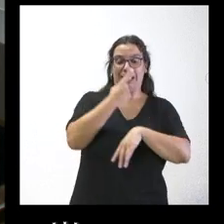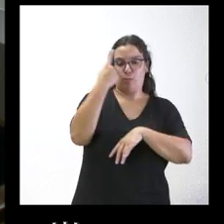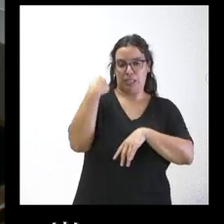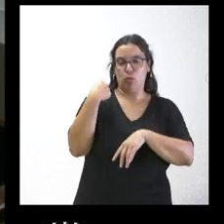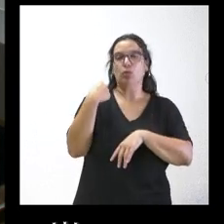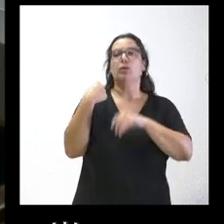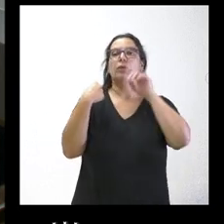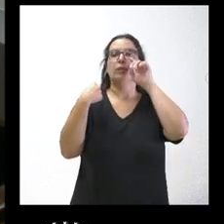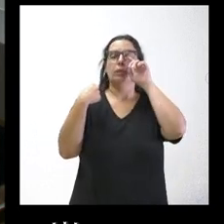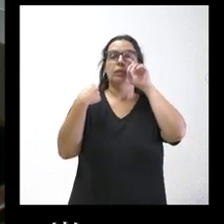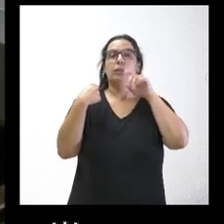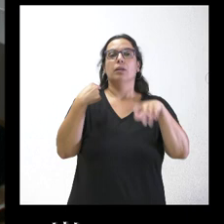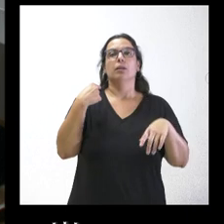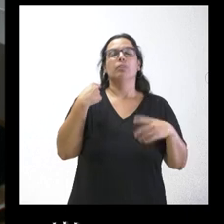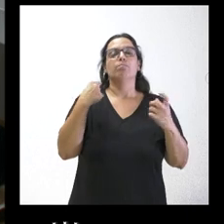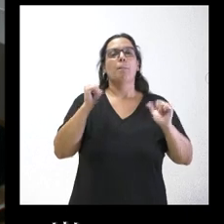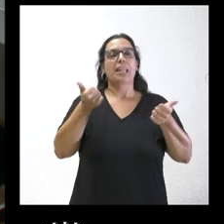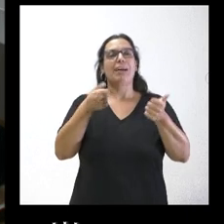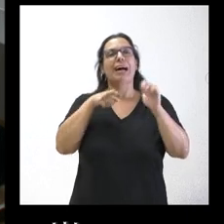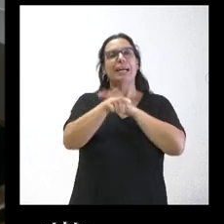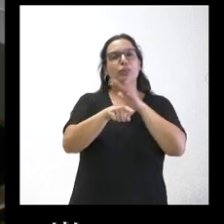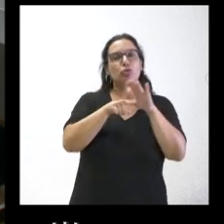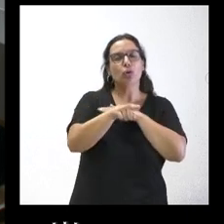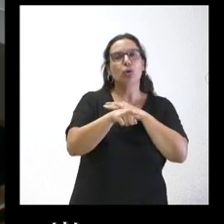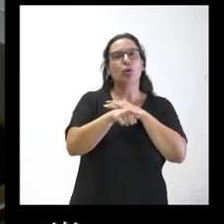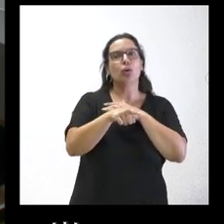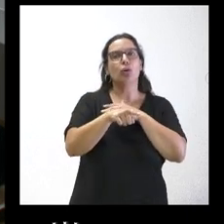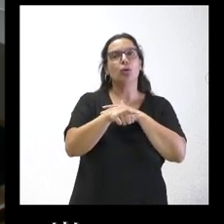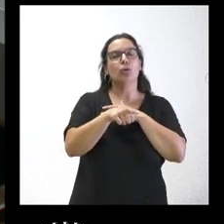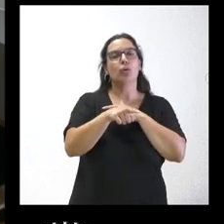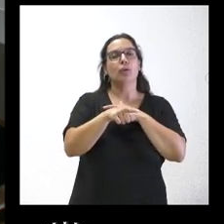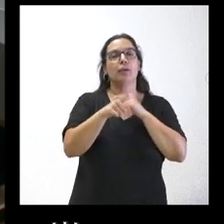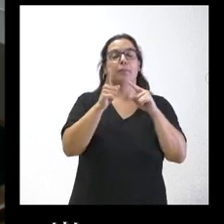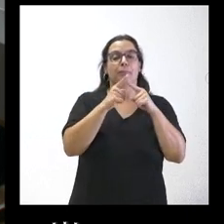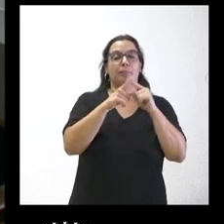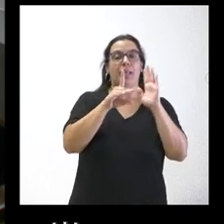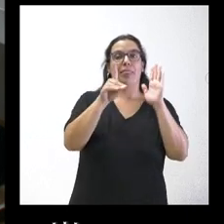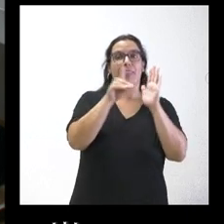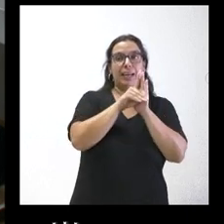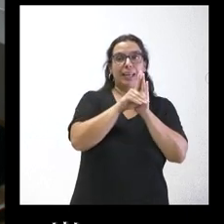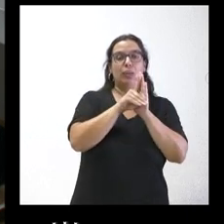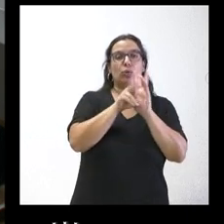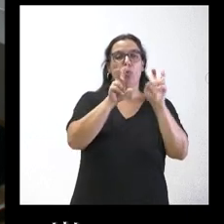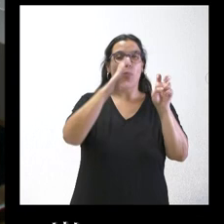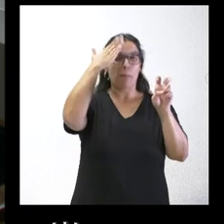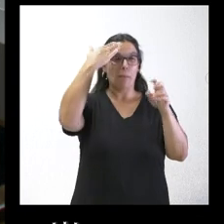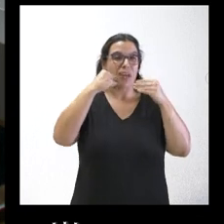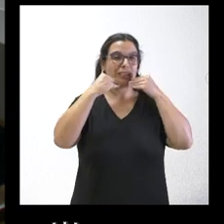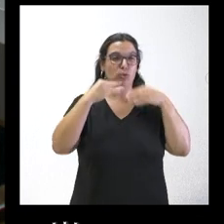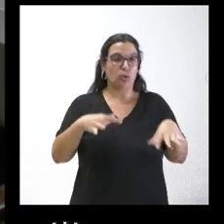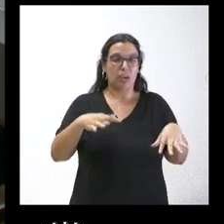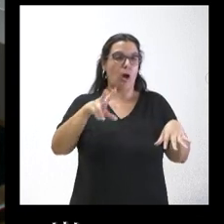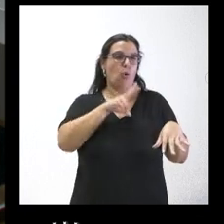se nos anunció que se empezaban a tramitar tanto el decreto de nuevo decreto de memoria histórica o